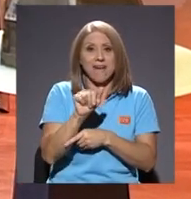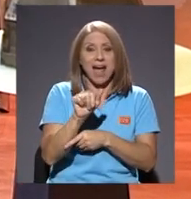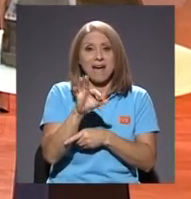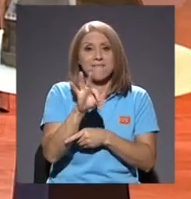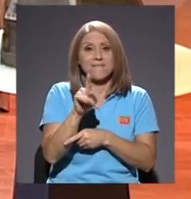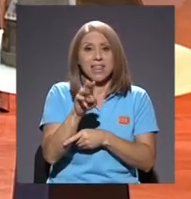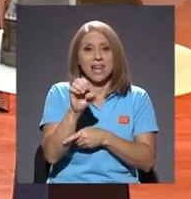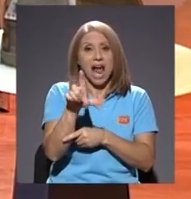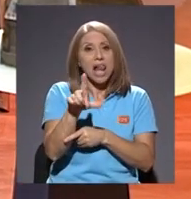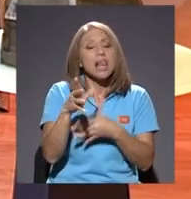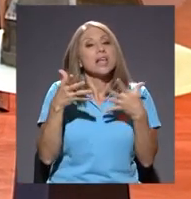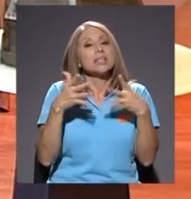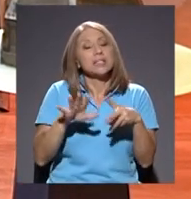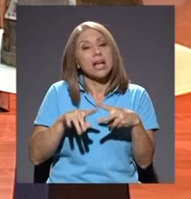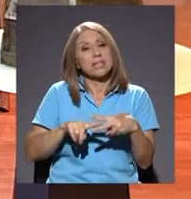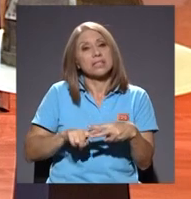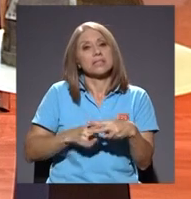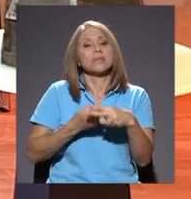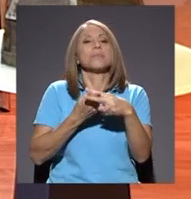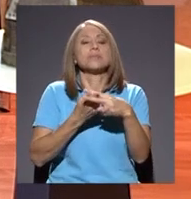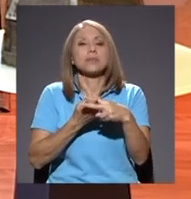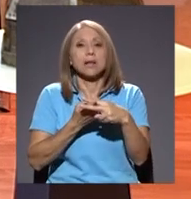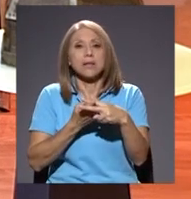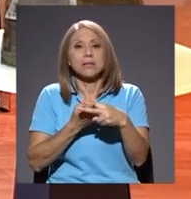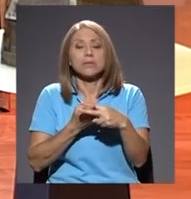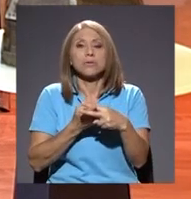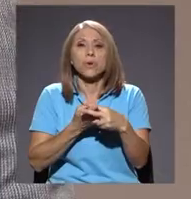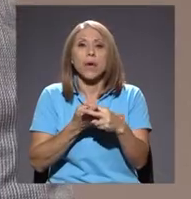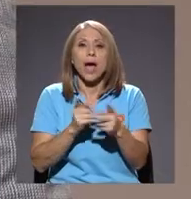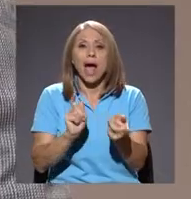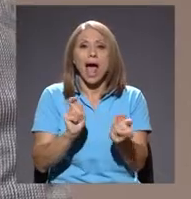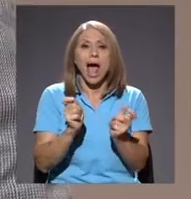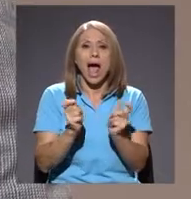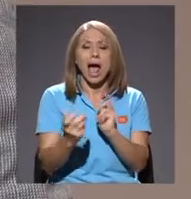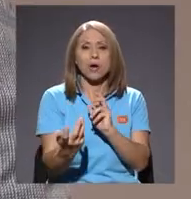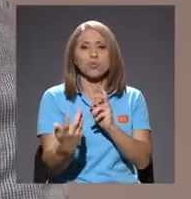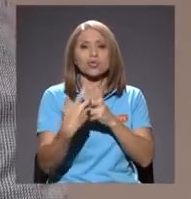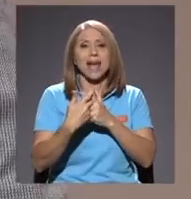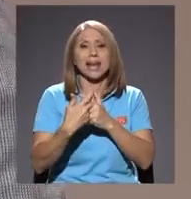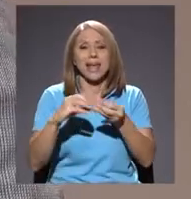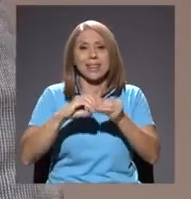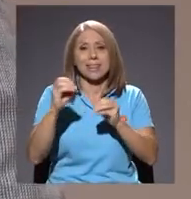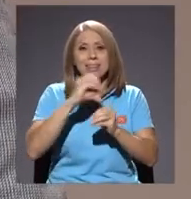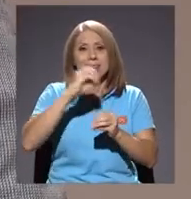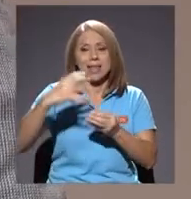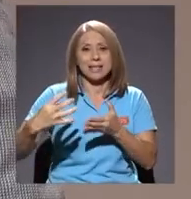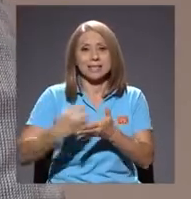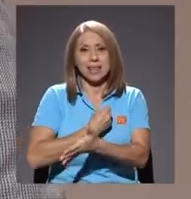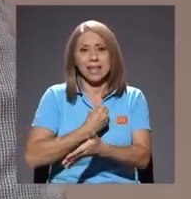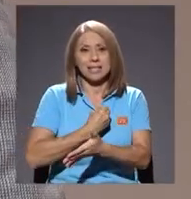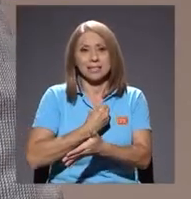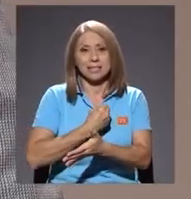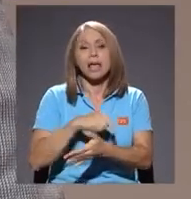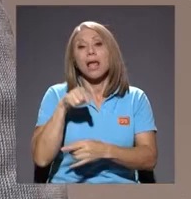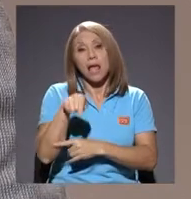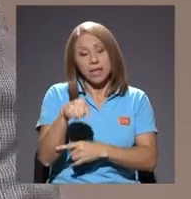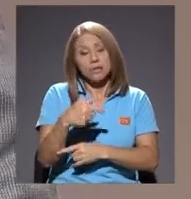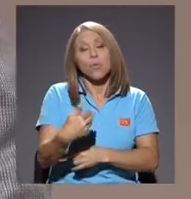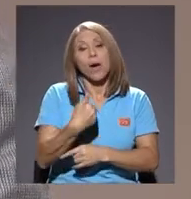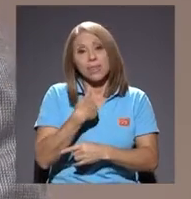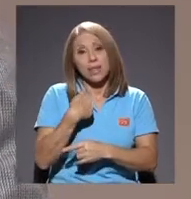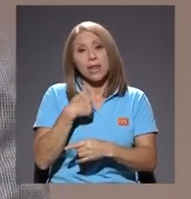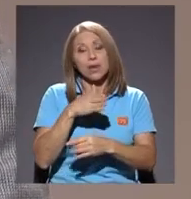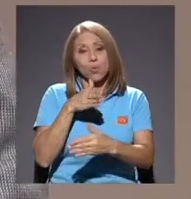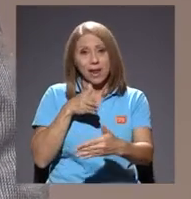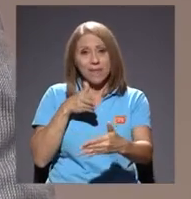realidad para ajustar las tasas de interés lo cual va a tener también un efecto sobre